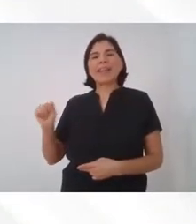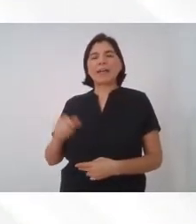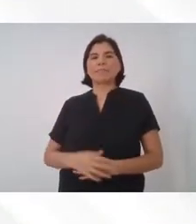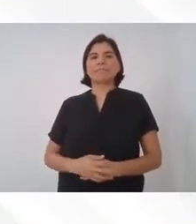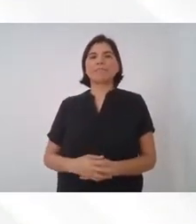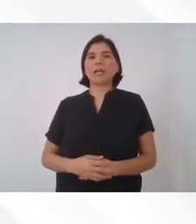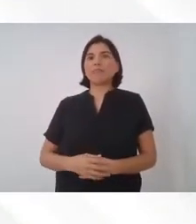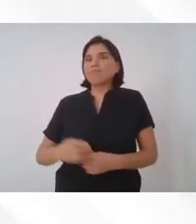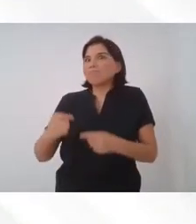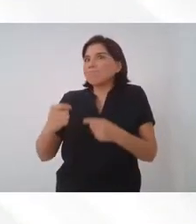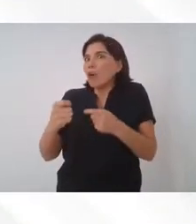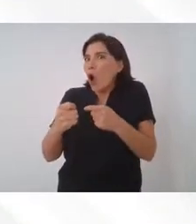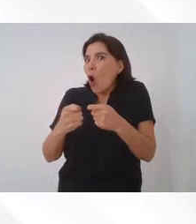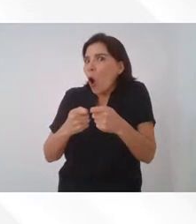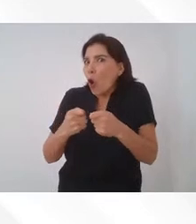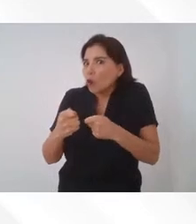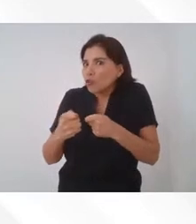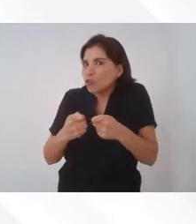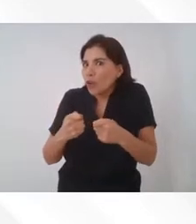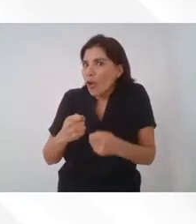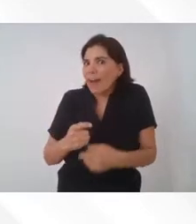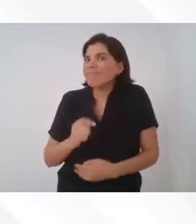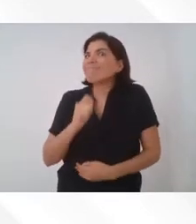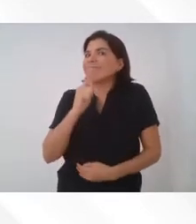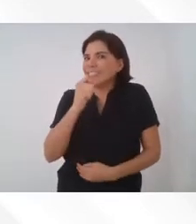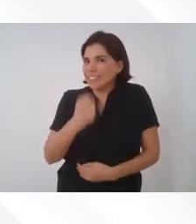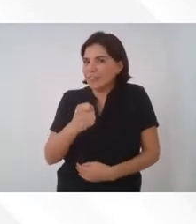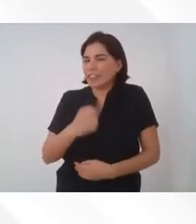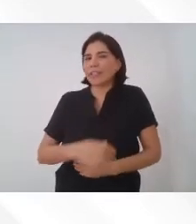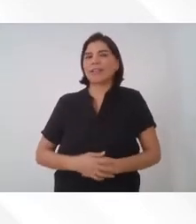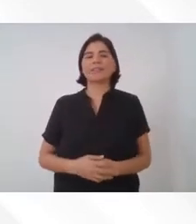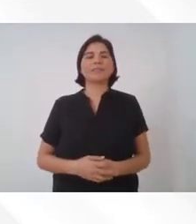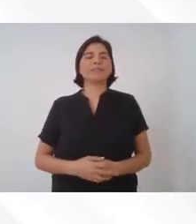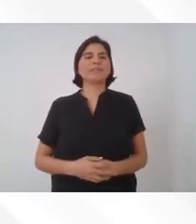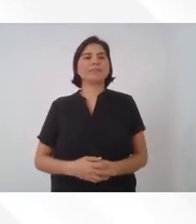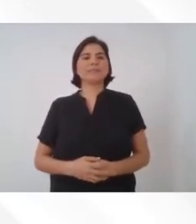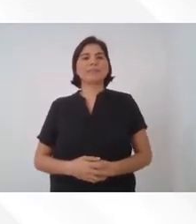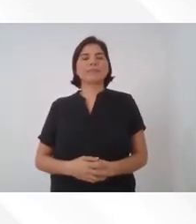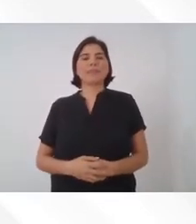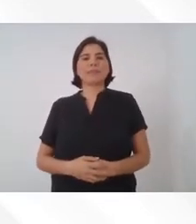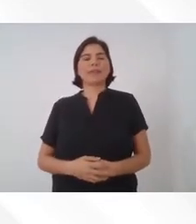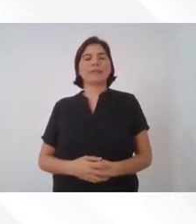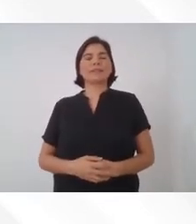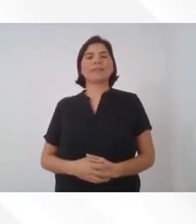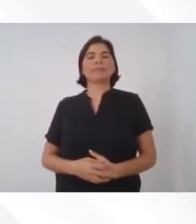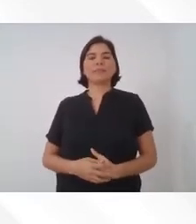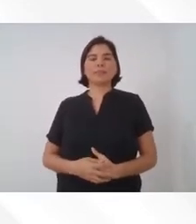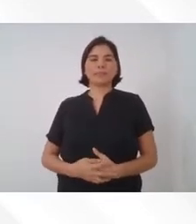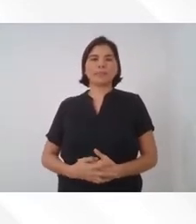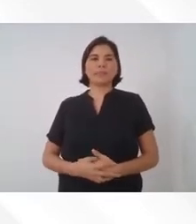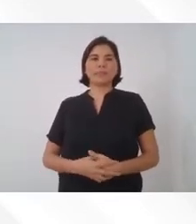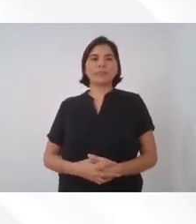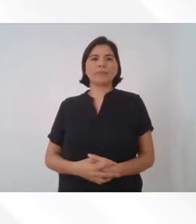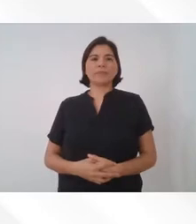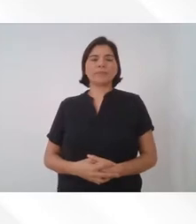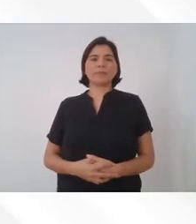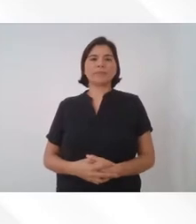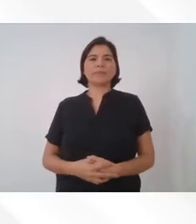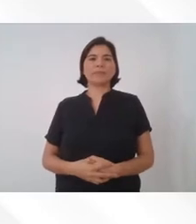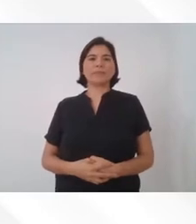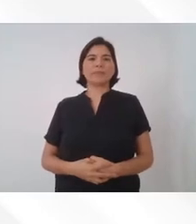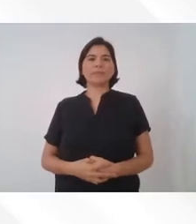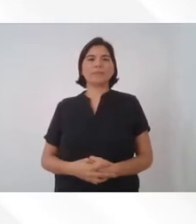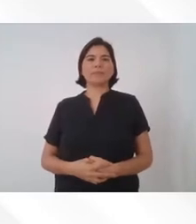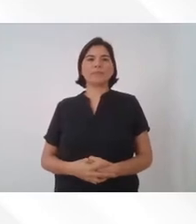el otro. Siguen llegando maestras y eso nos da muchísimo gusto. Daniela Apango